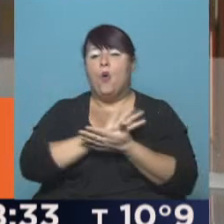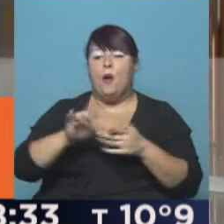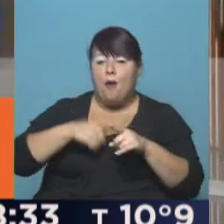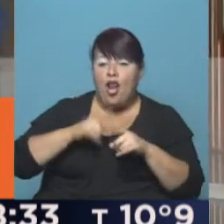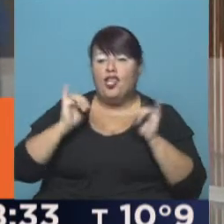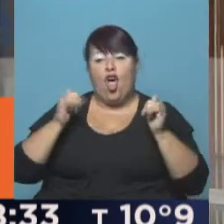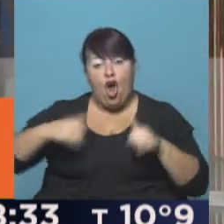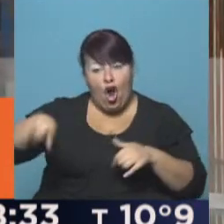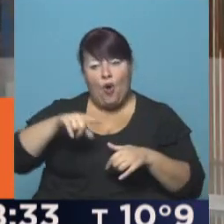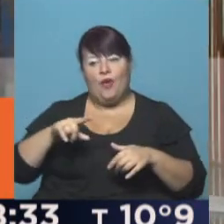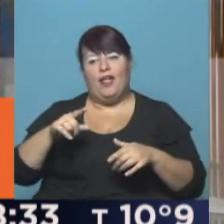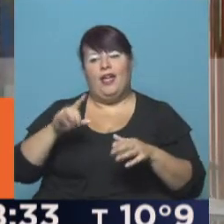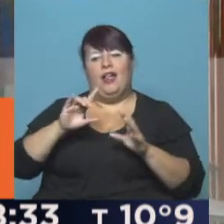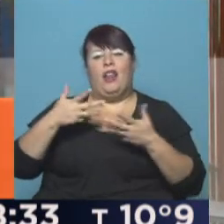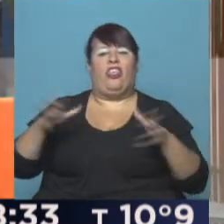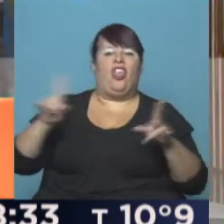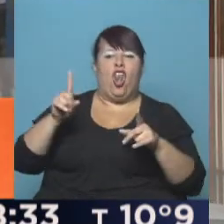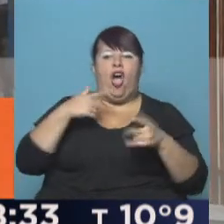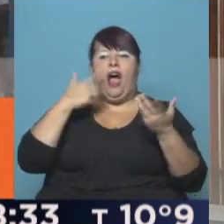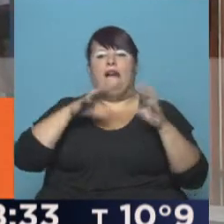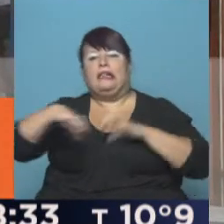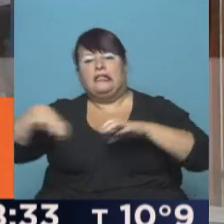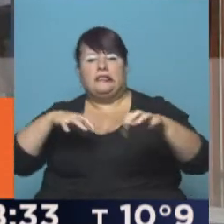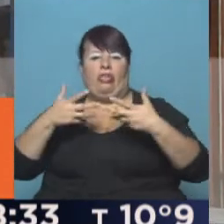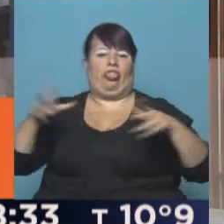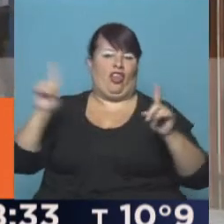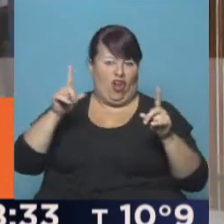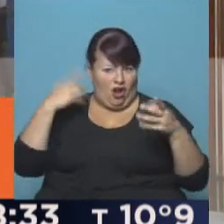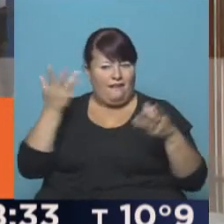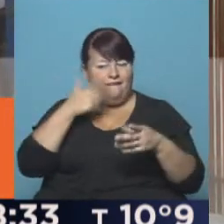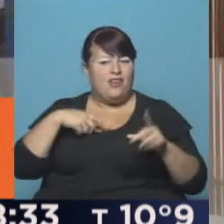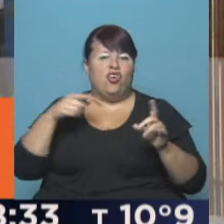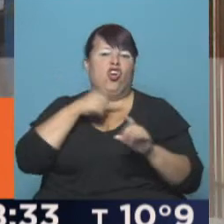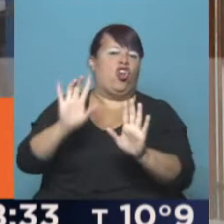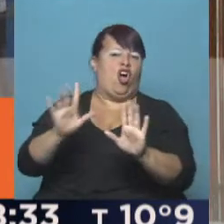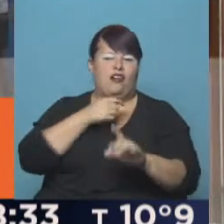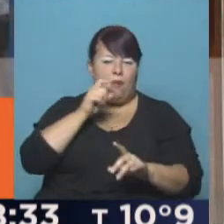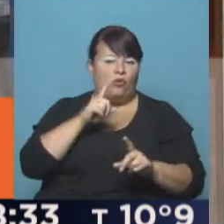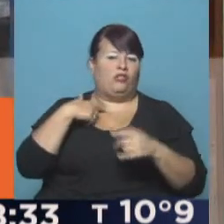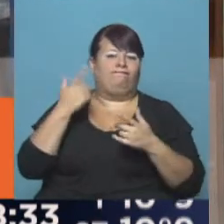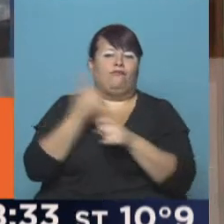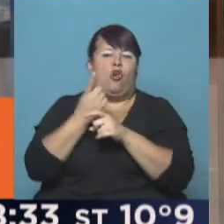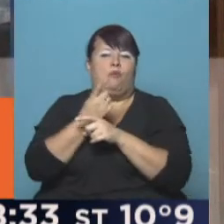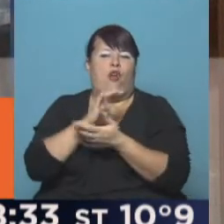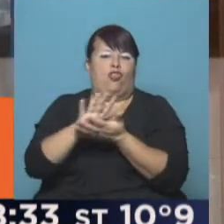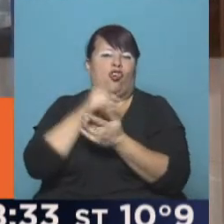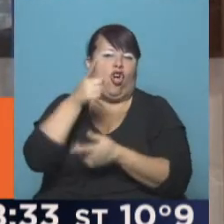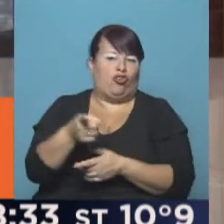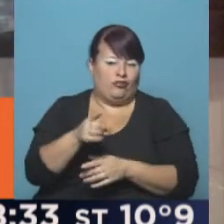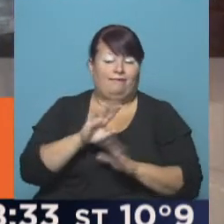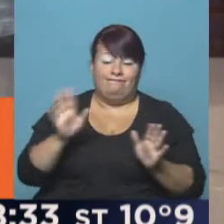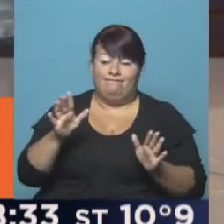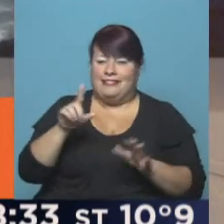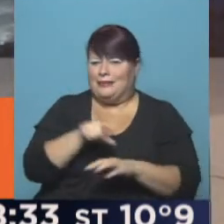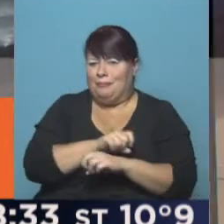los más jóvenes, no se aparten justamente al ver este panorama, esta situación, que digamos, yo esto no lo quiero y no voy a poder hacer nada contra esto. Sí. Eso